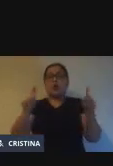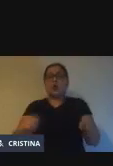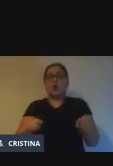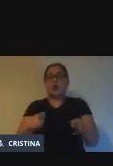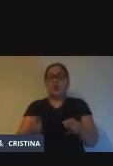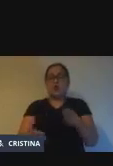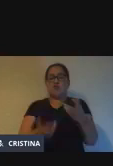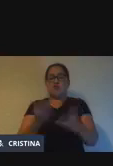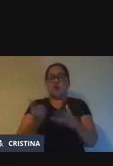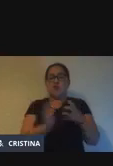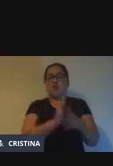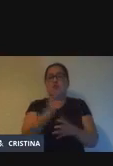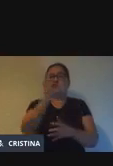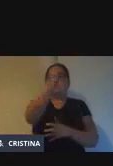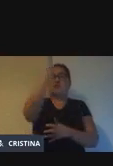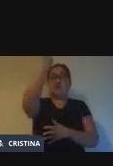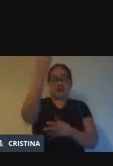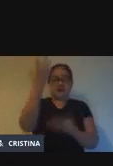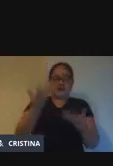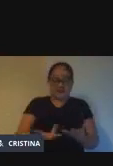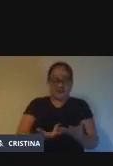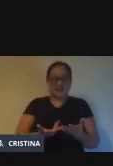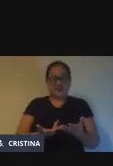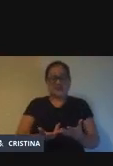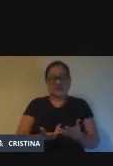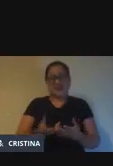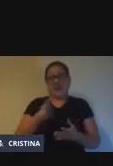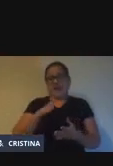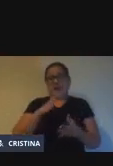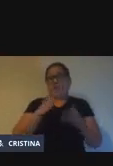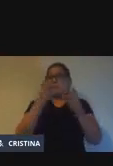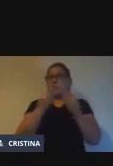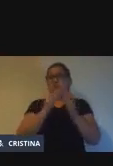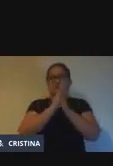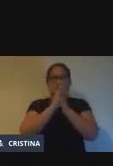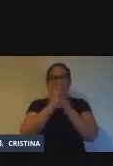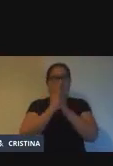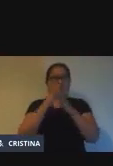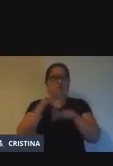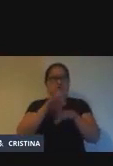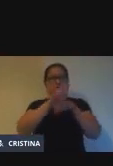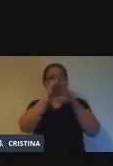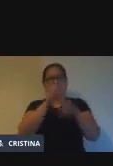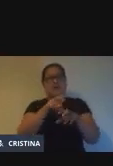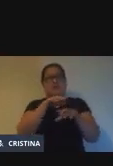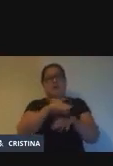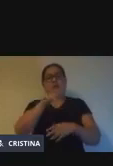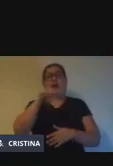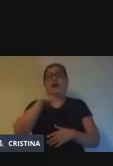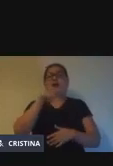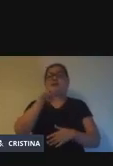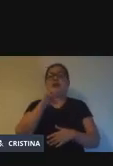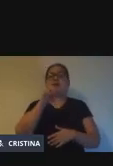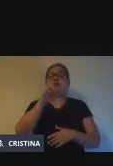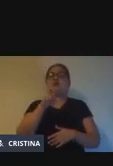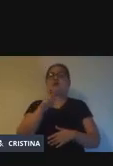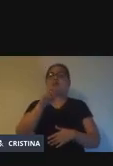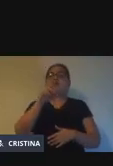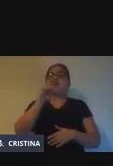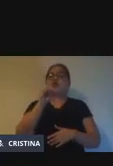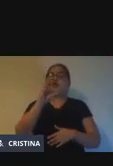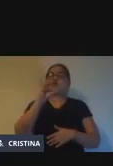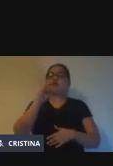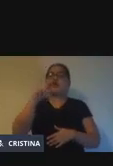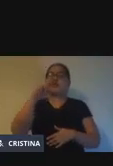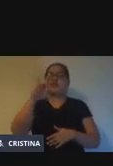escribió muchos libros al respecto de la neurociencia, ¿no? Y entonces, ¿qué